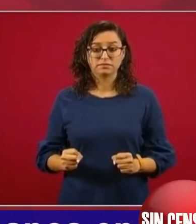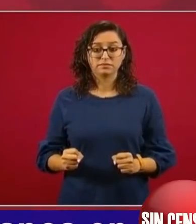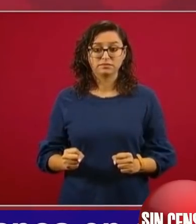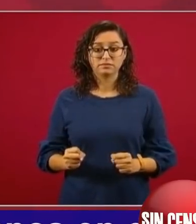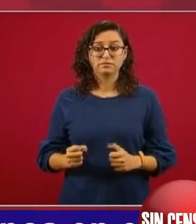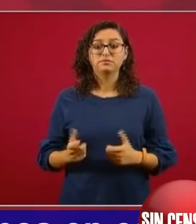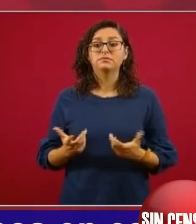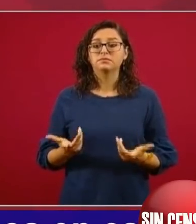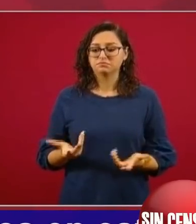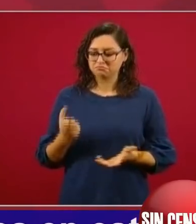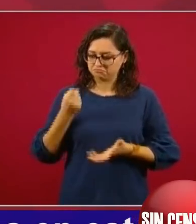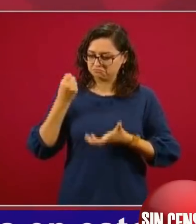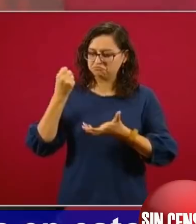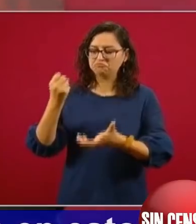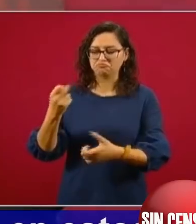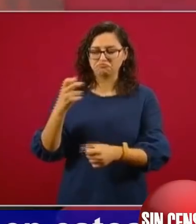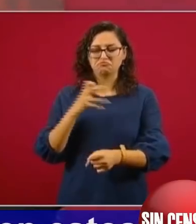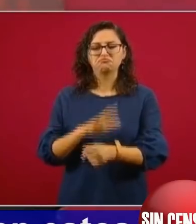Se cuenta con presupuesto.